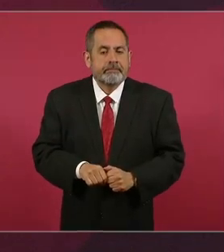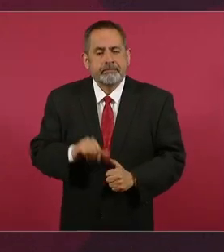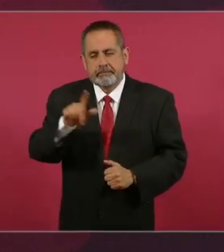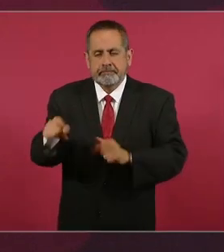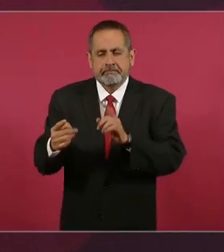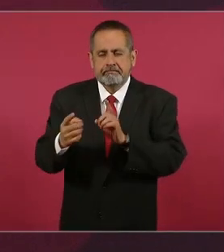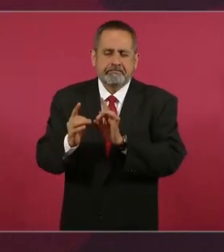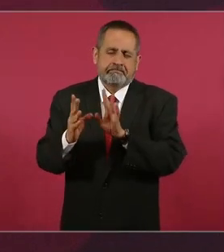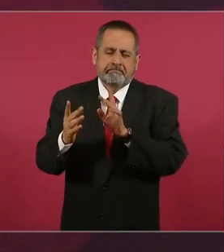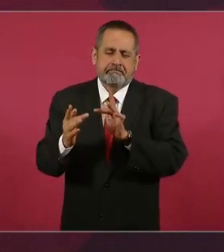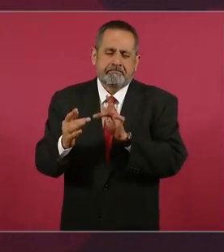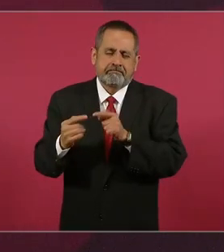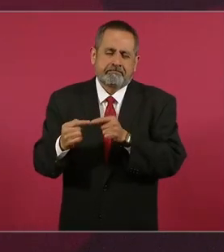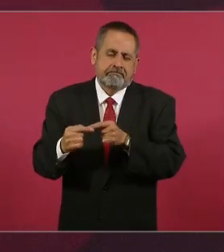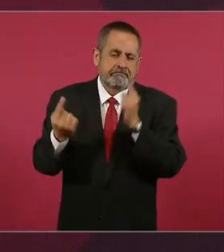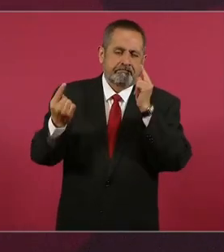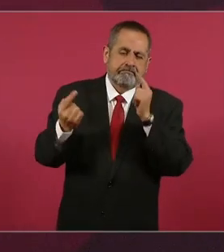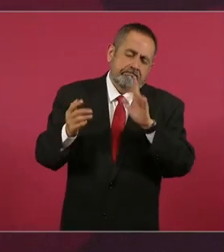distanciaron.